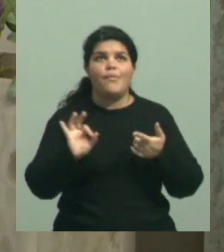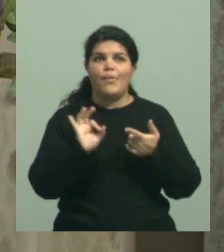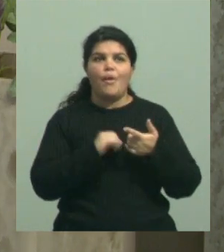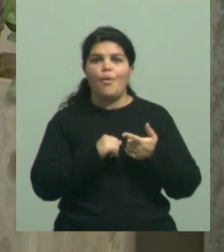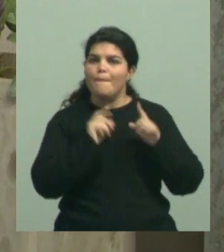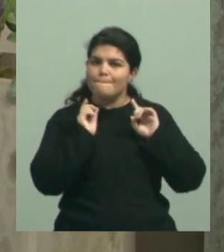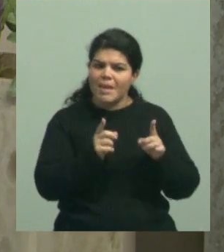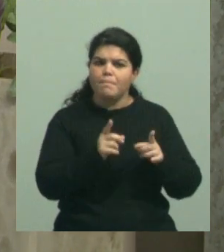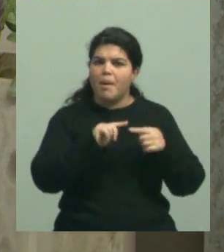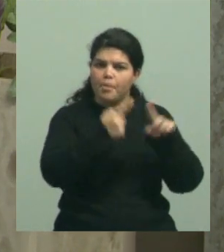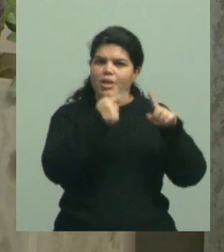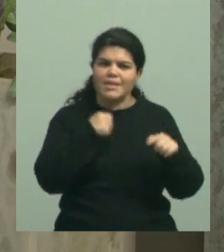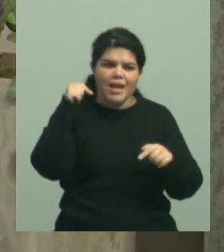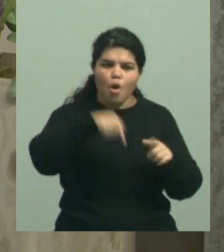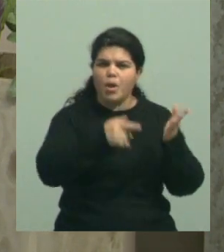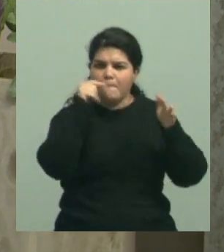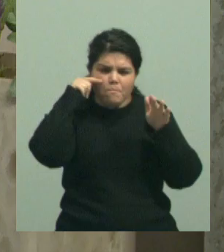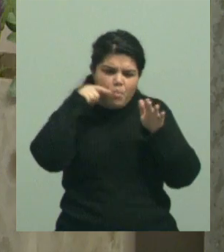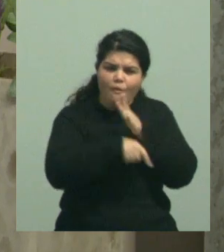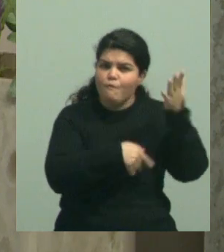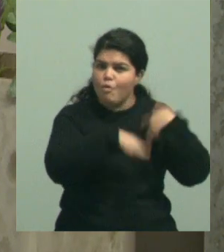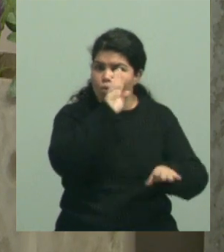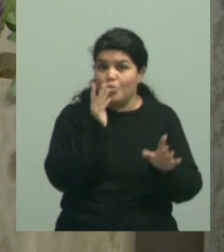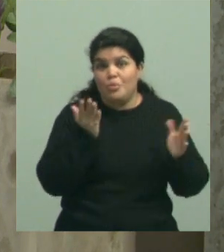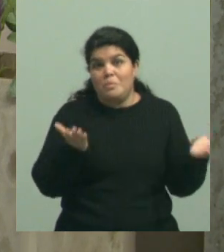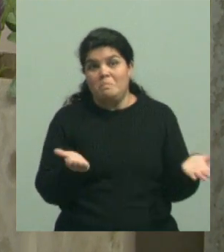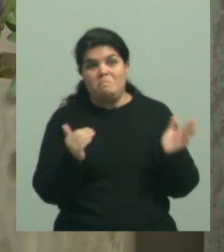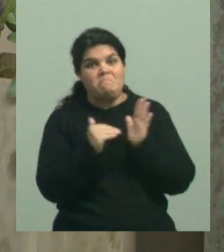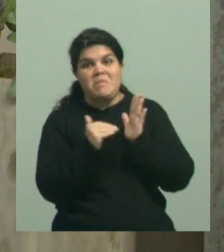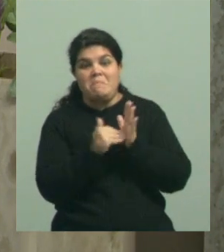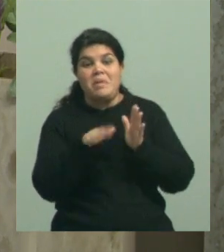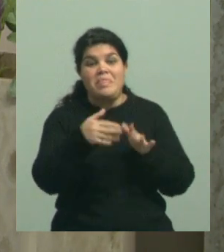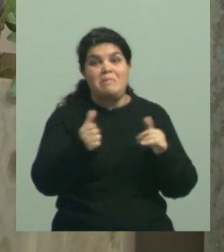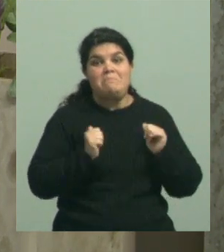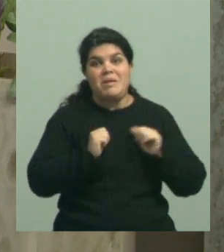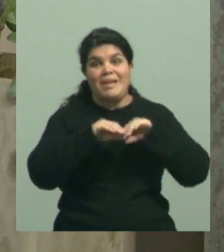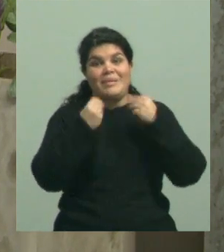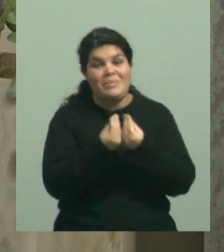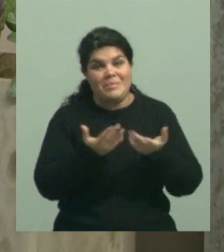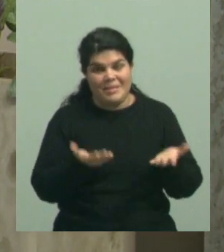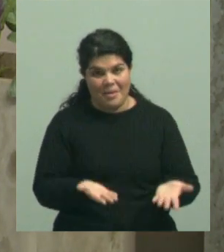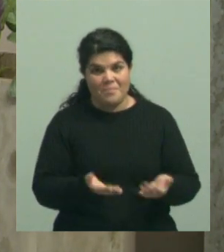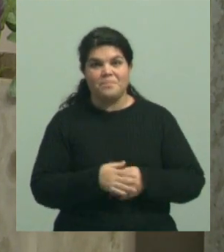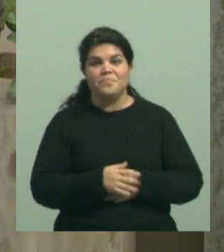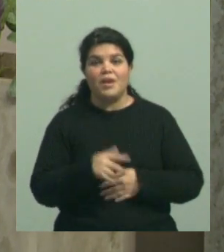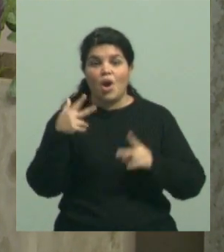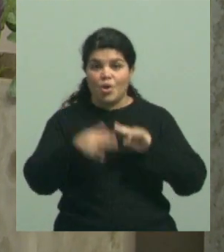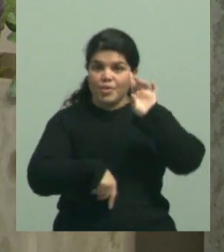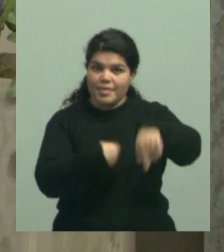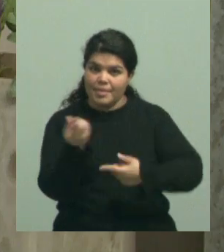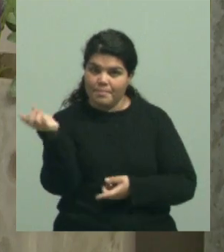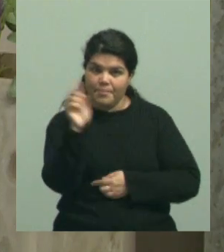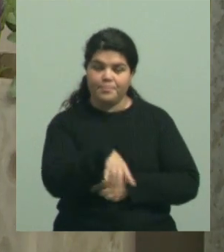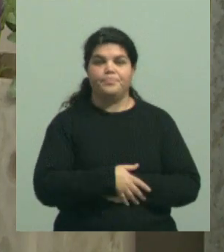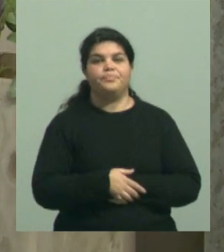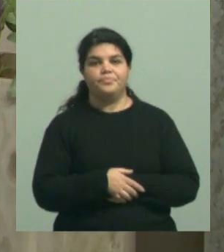se vienen dando en ese país. Vamos a ver después del resultado qué es lo que sucede. Nos vamos a ir a una pausa, enseguida regresamos.